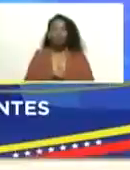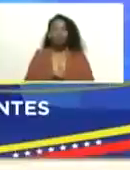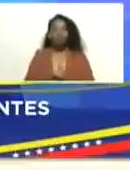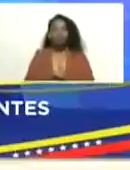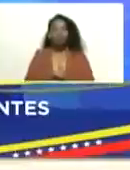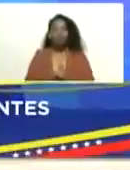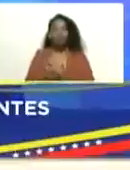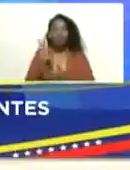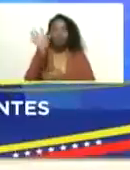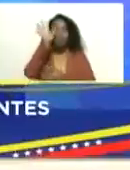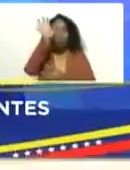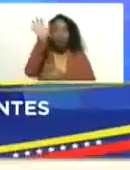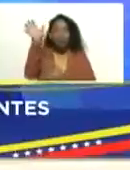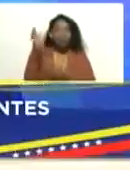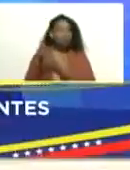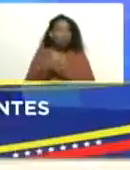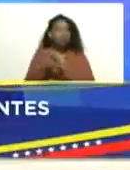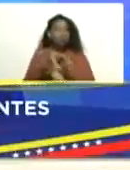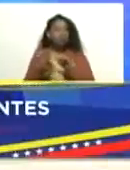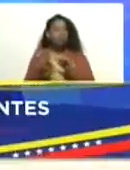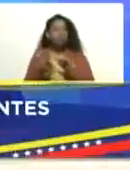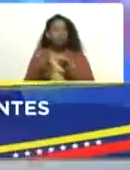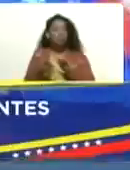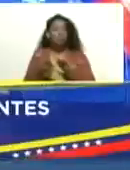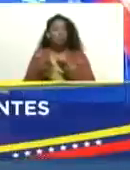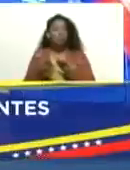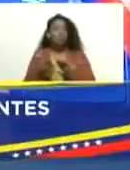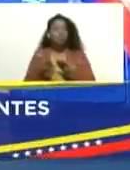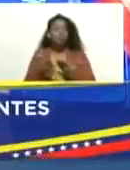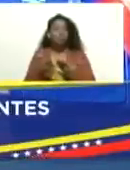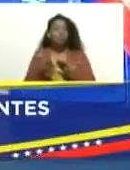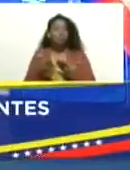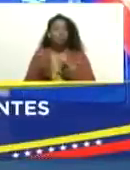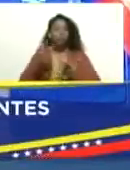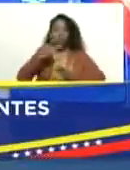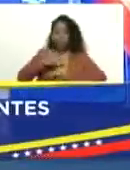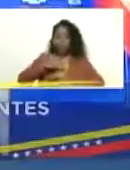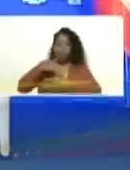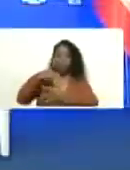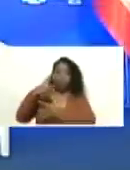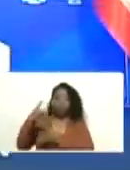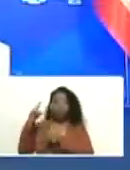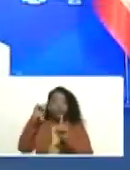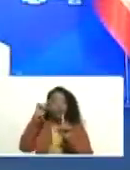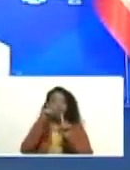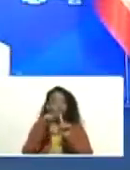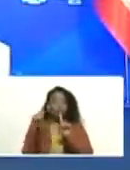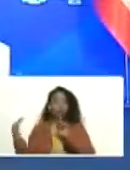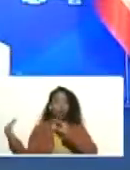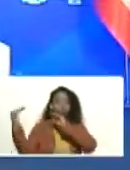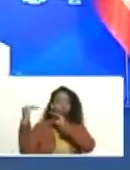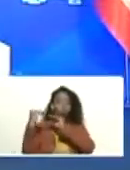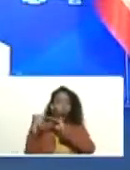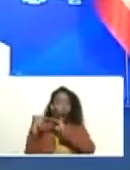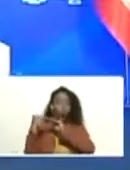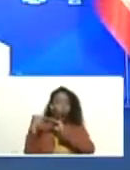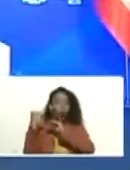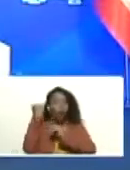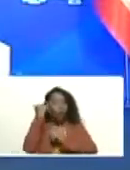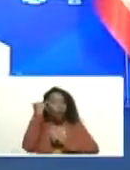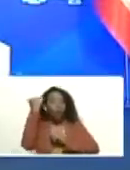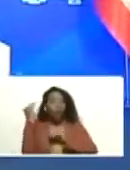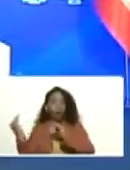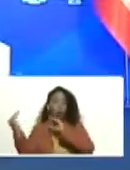dos países que tenemos intereses comunes, tenemos visiones comunes y